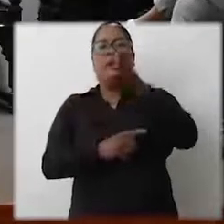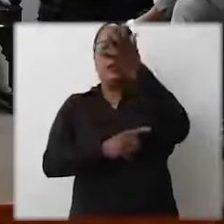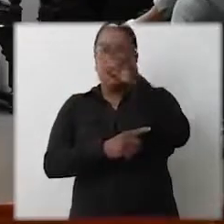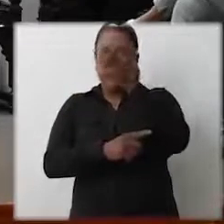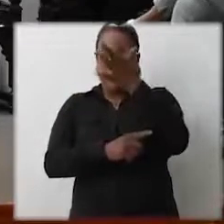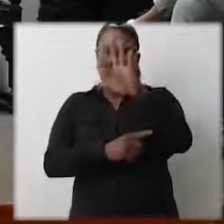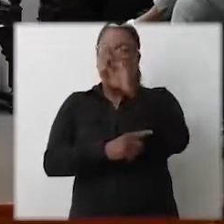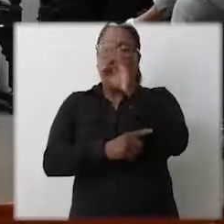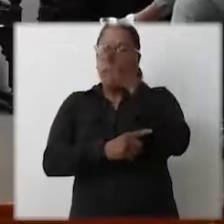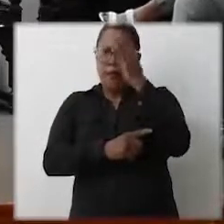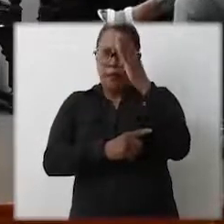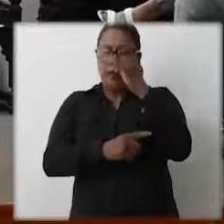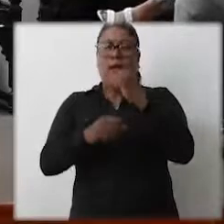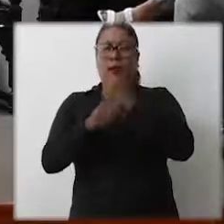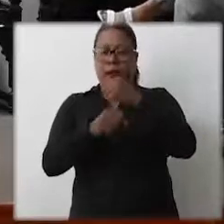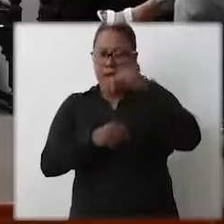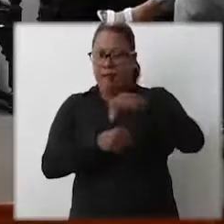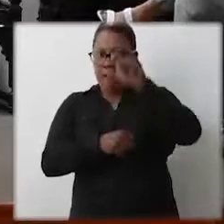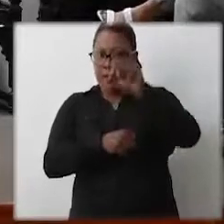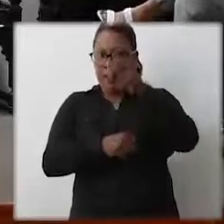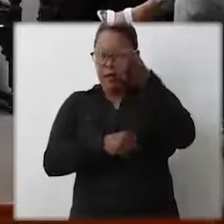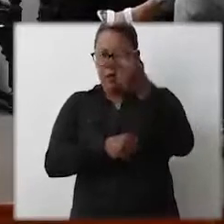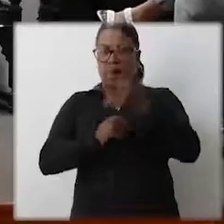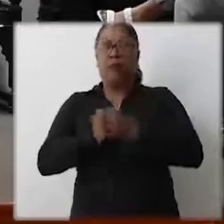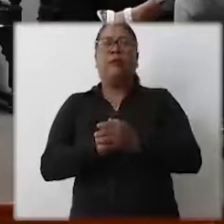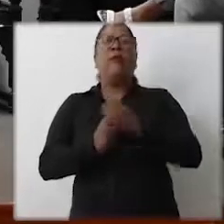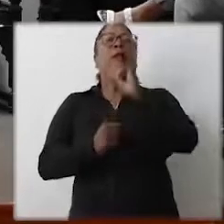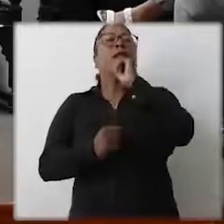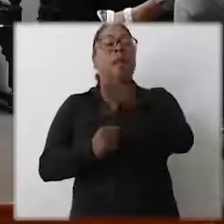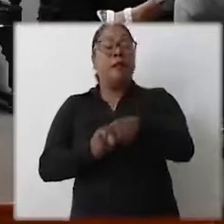informe sobre el cumplimiento de los acuerdos emanados.